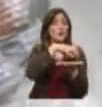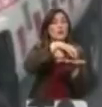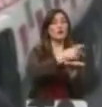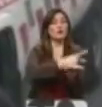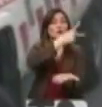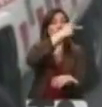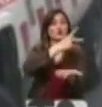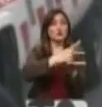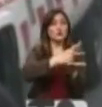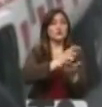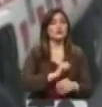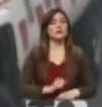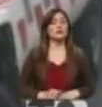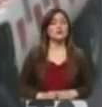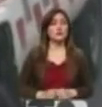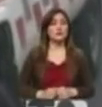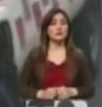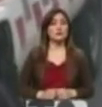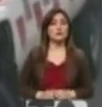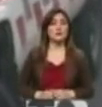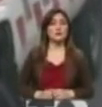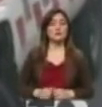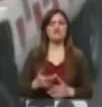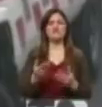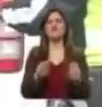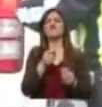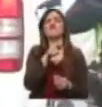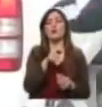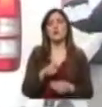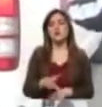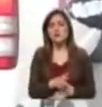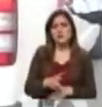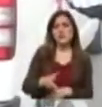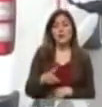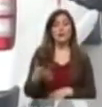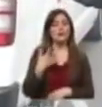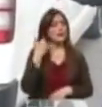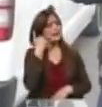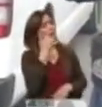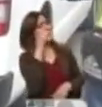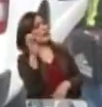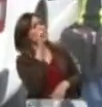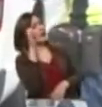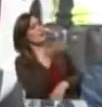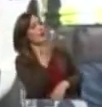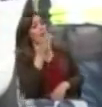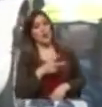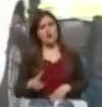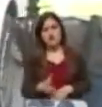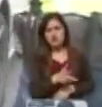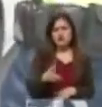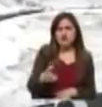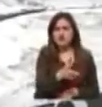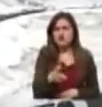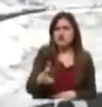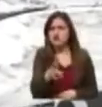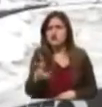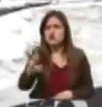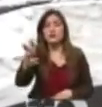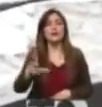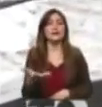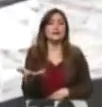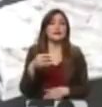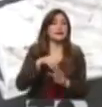Pichincha. Y en ese momento se trasladaba al norte de la capital luego del reporte de una emergencia, por lo que a la hora del accidente